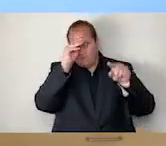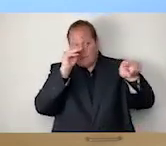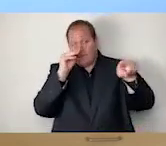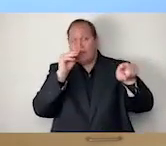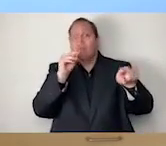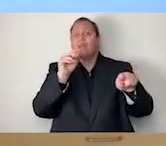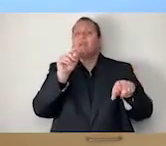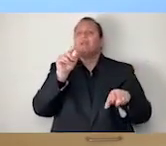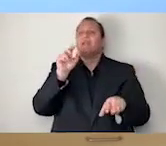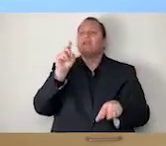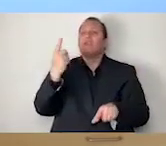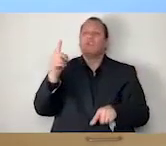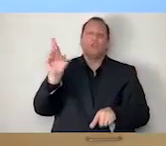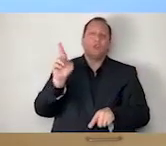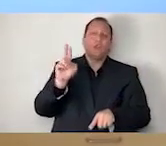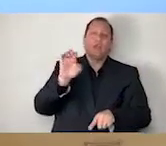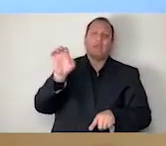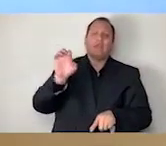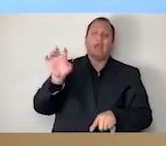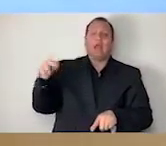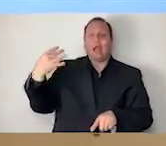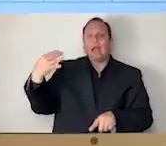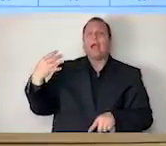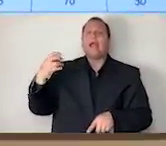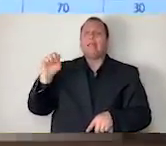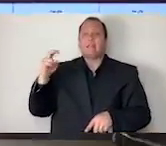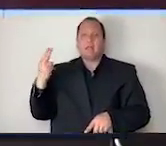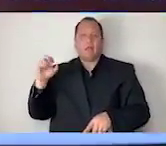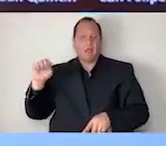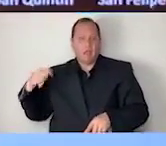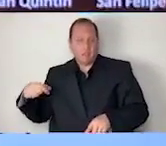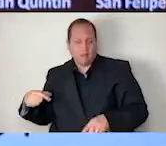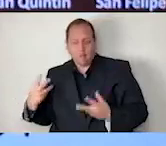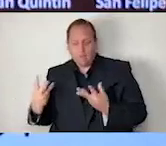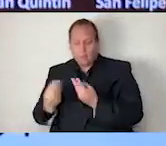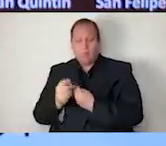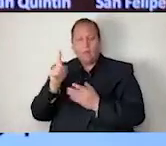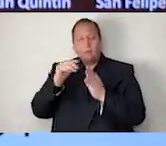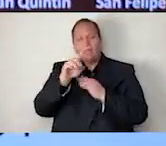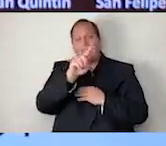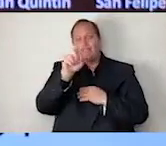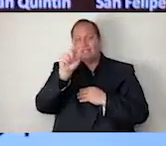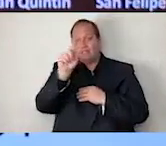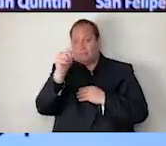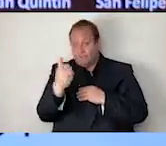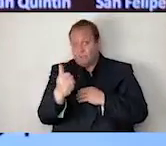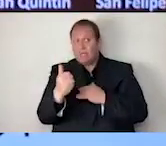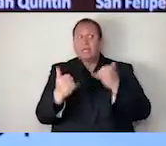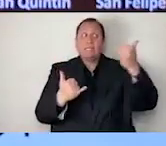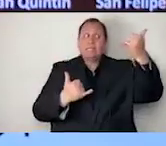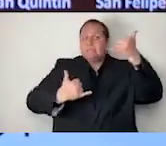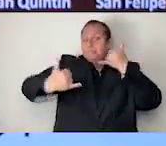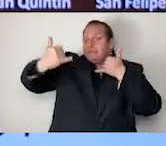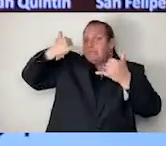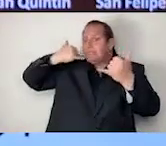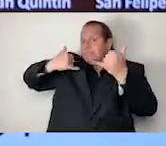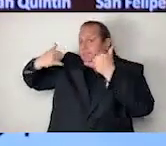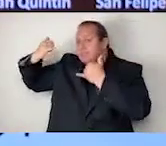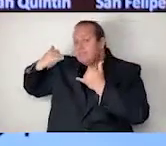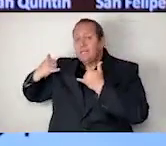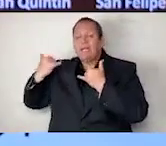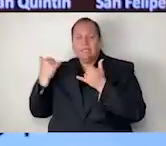31 rosarito ensenada 114 62 san quintín por un total de 1.176 y llamadas recibidas